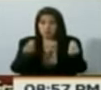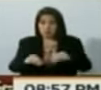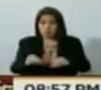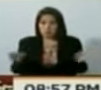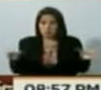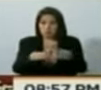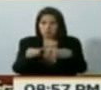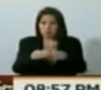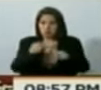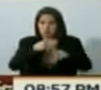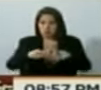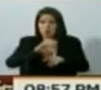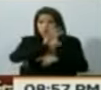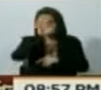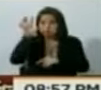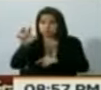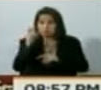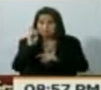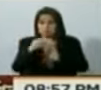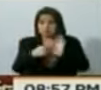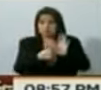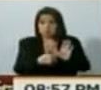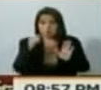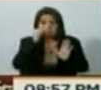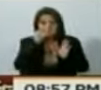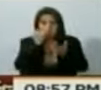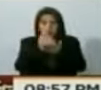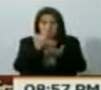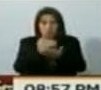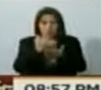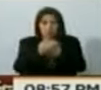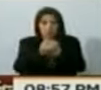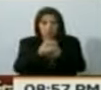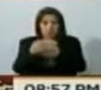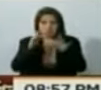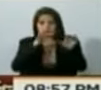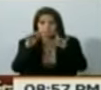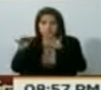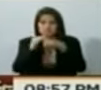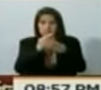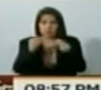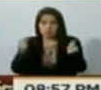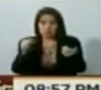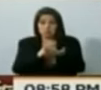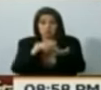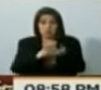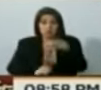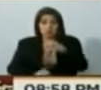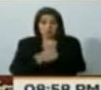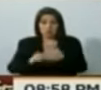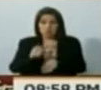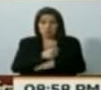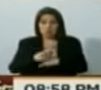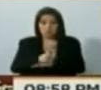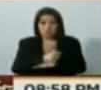mundo capitalista, exhibir videos y evidencias montadas y para disuadir cualquier apoyo y solidaridad con el gobierno venezolano. Fase